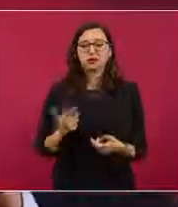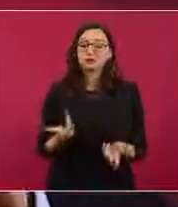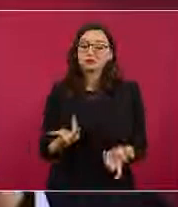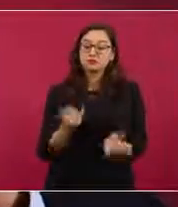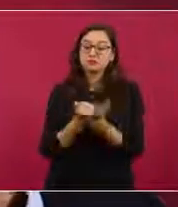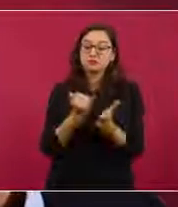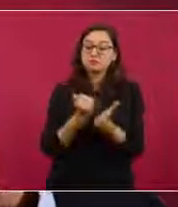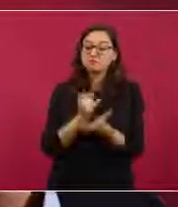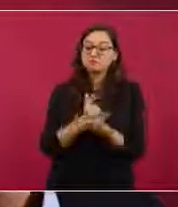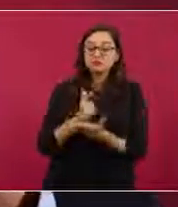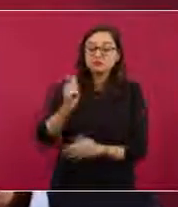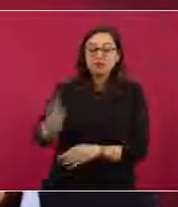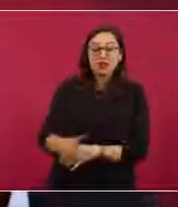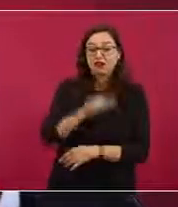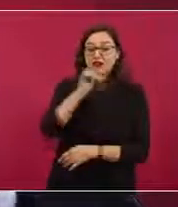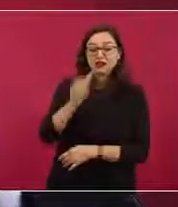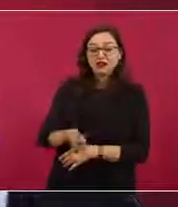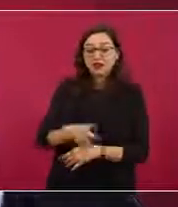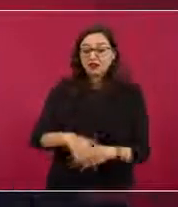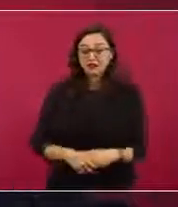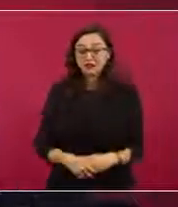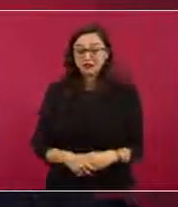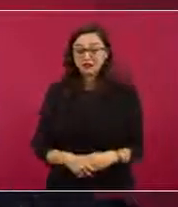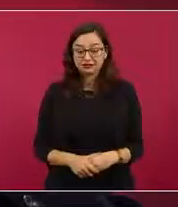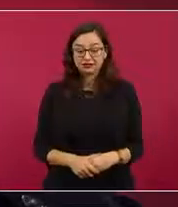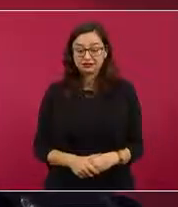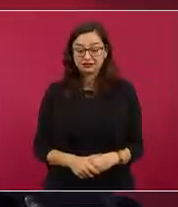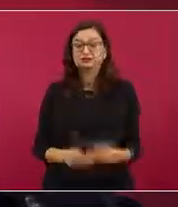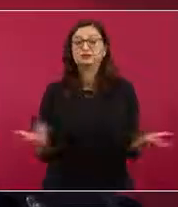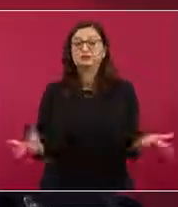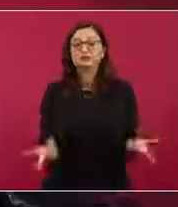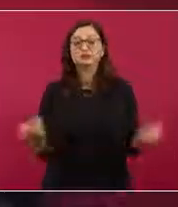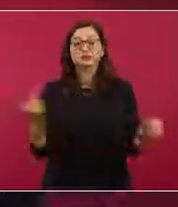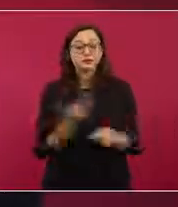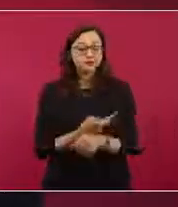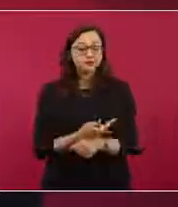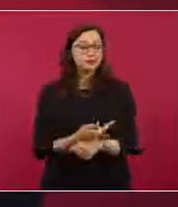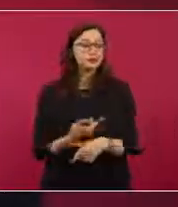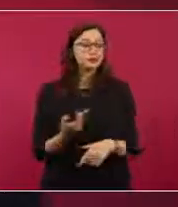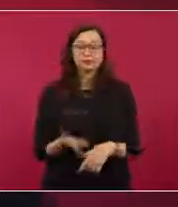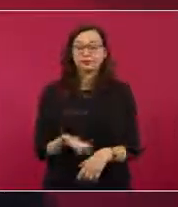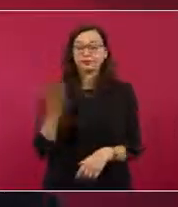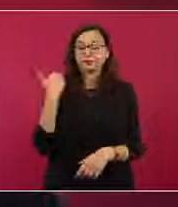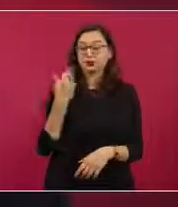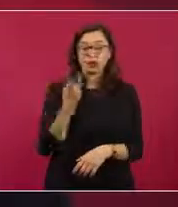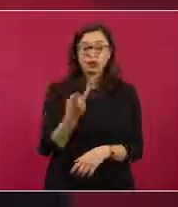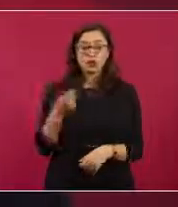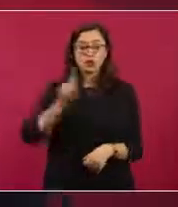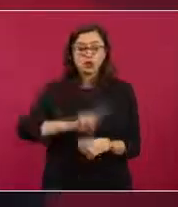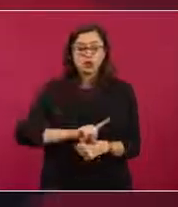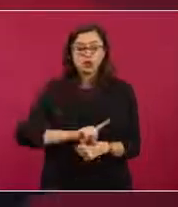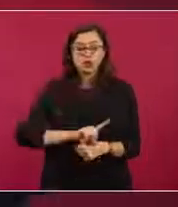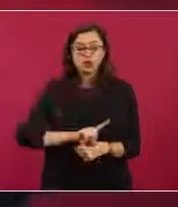esto porque hace como 2 días salió también lo de una